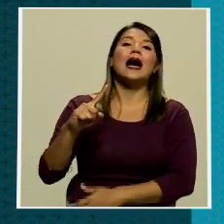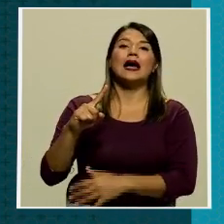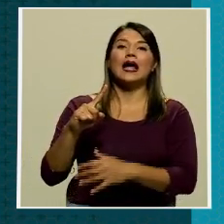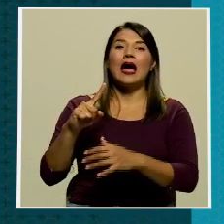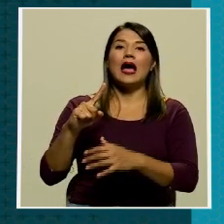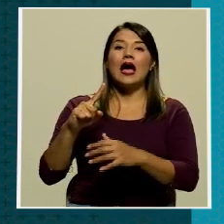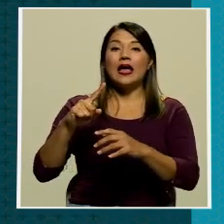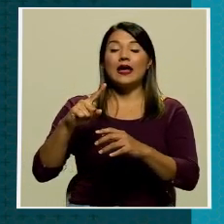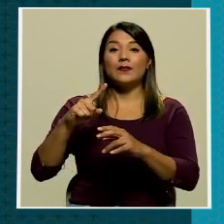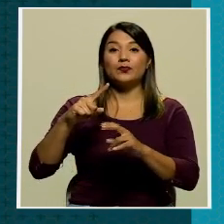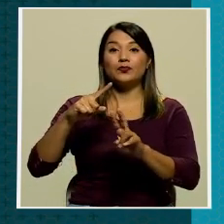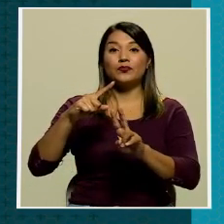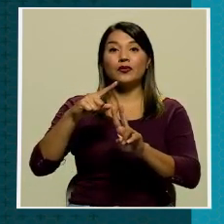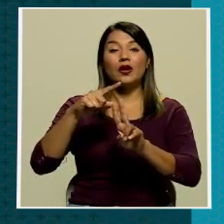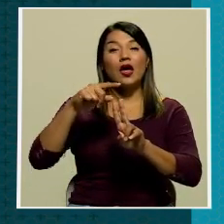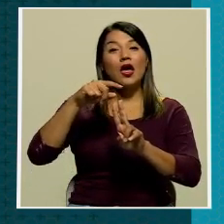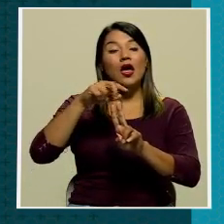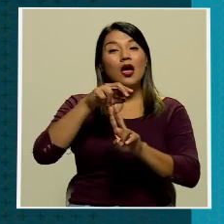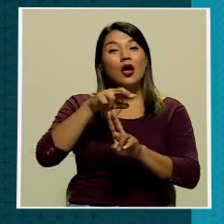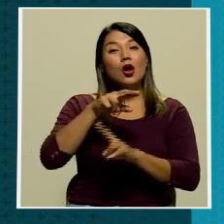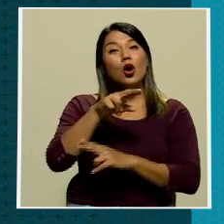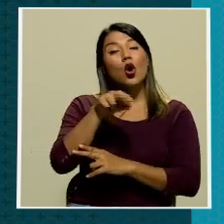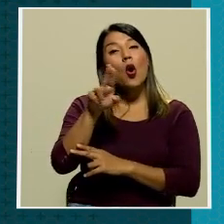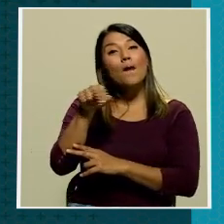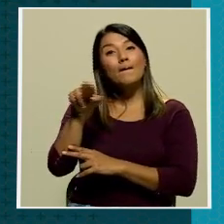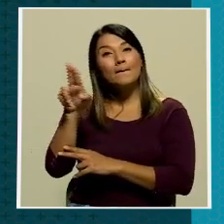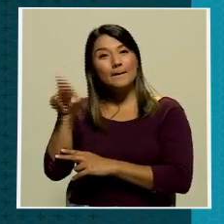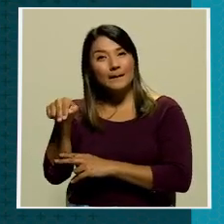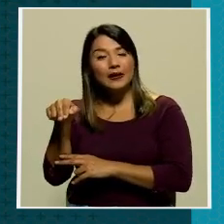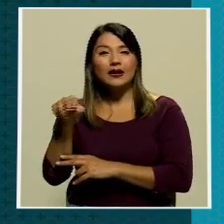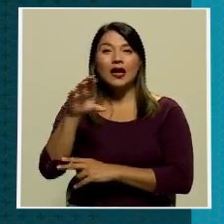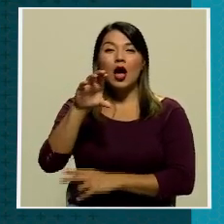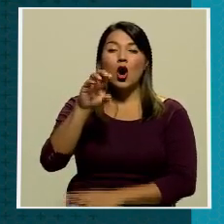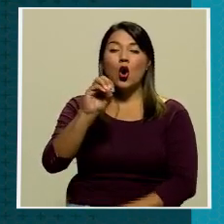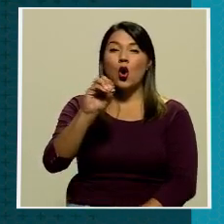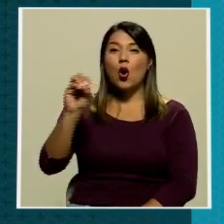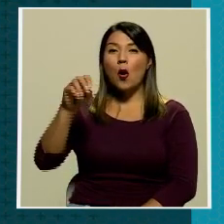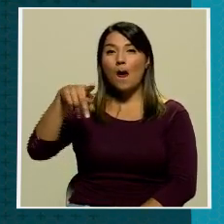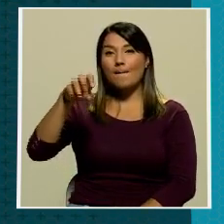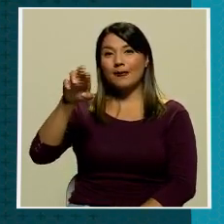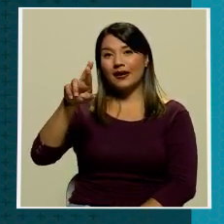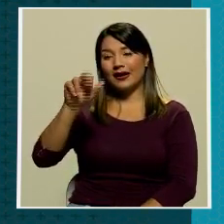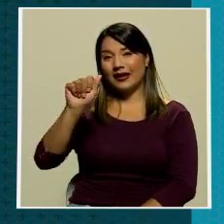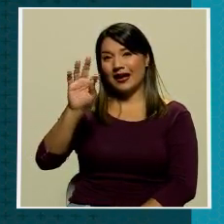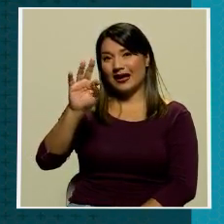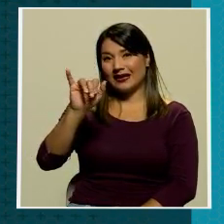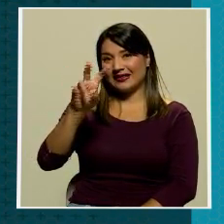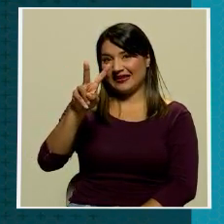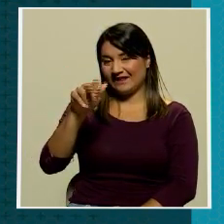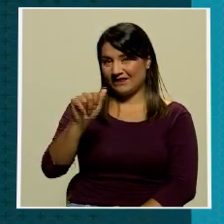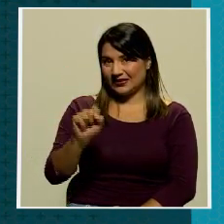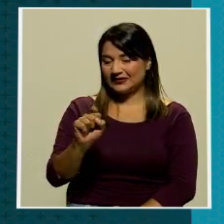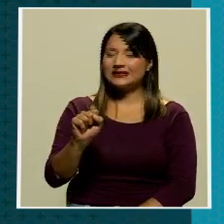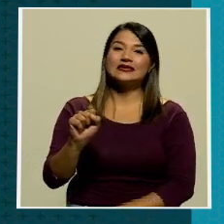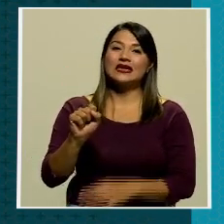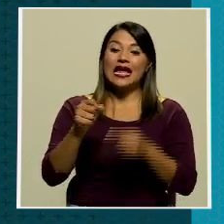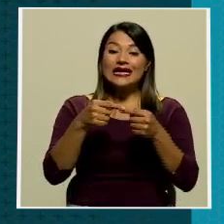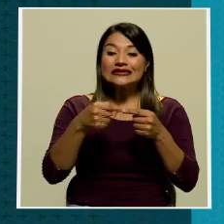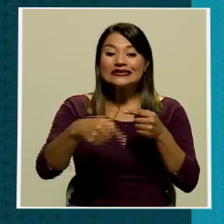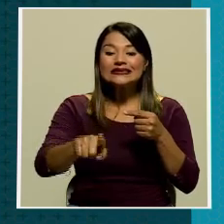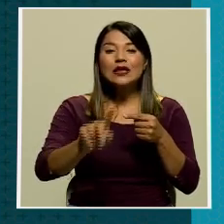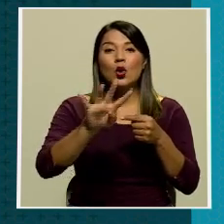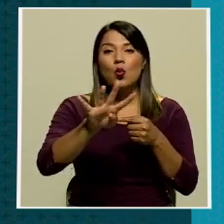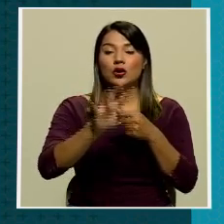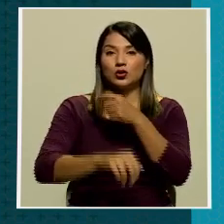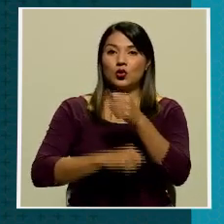asociaciones solidaristas. Esos 3 proyectos más bien estarían aplicándose por los próximos 4 años.